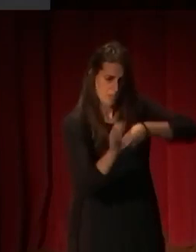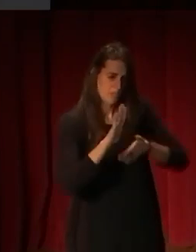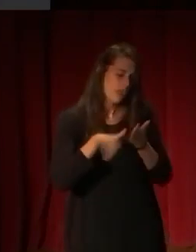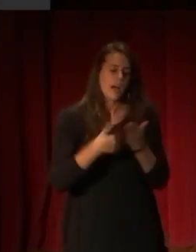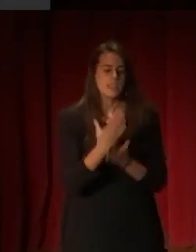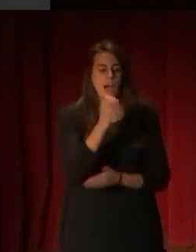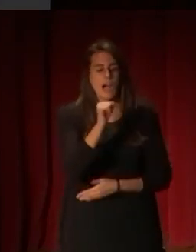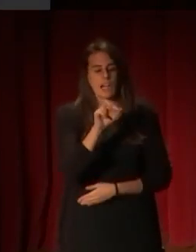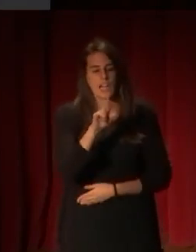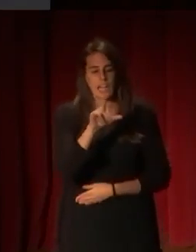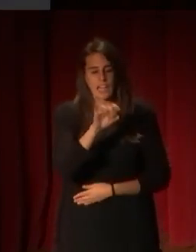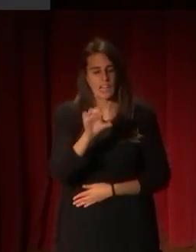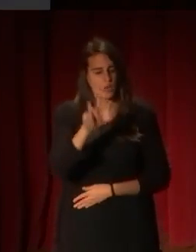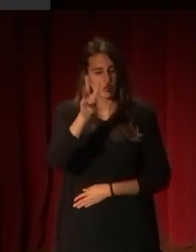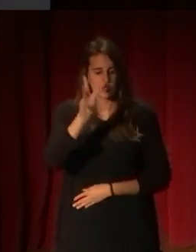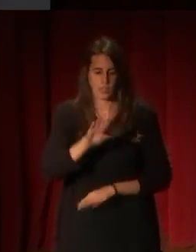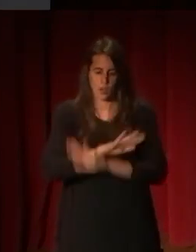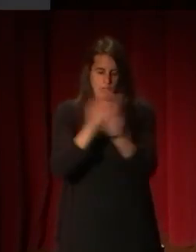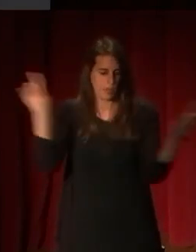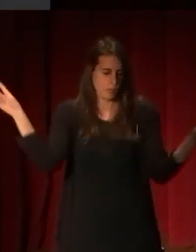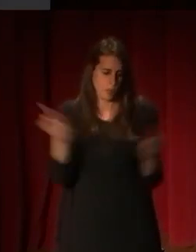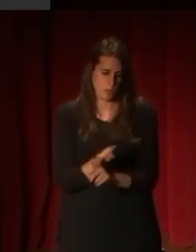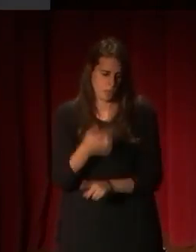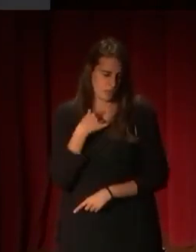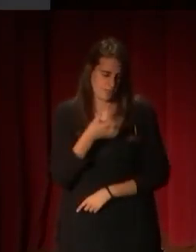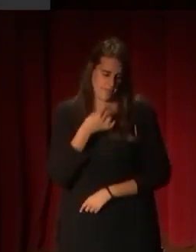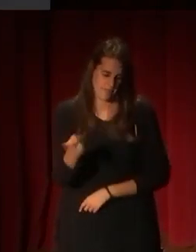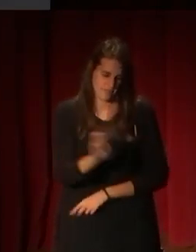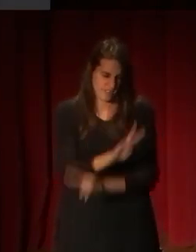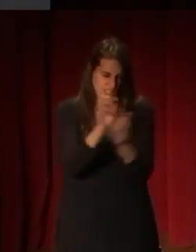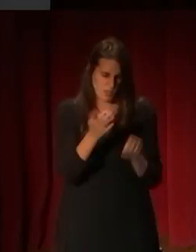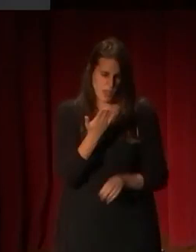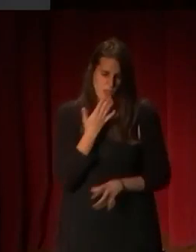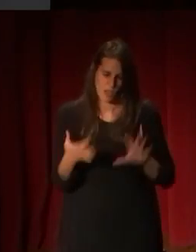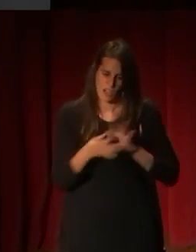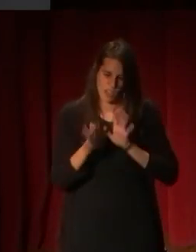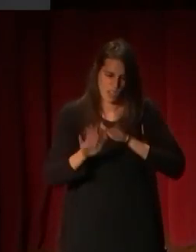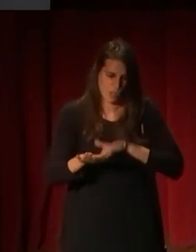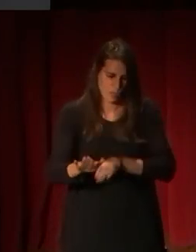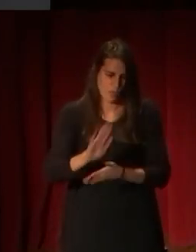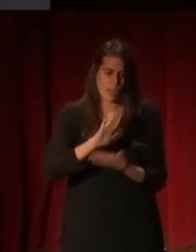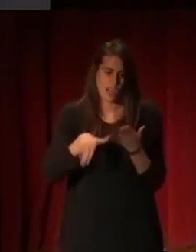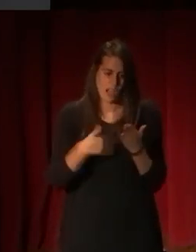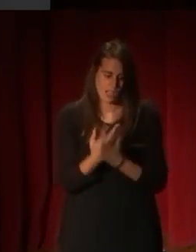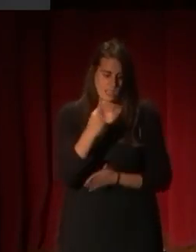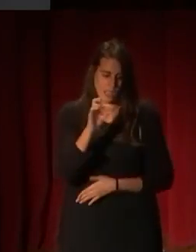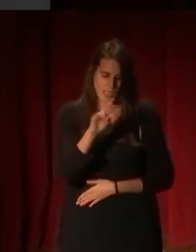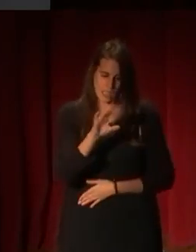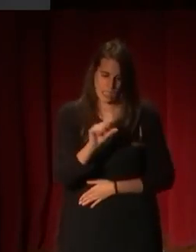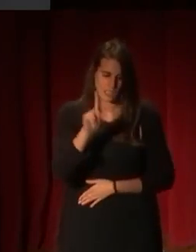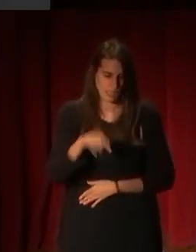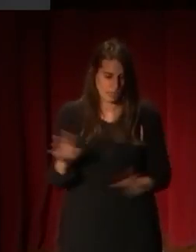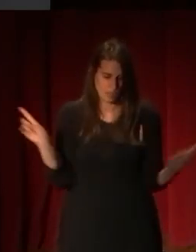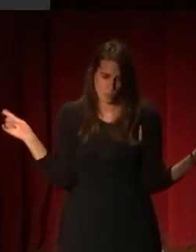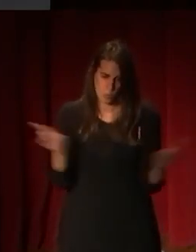tercero decidió prohibir por irreverente los elementos lúdicos de la procesión del corpus incluida la tarasca y sus